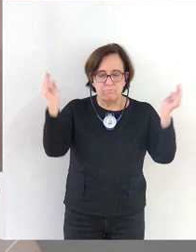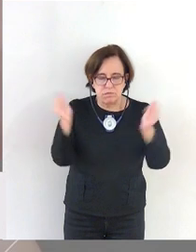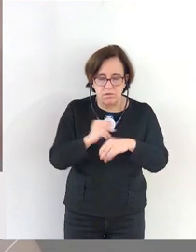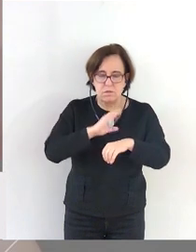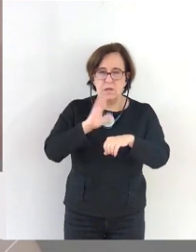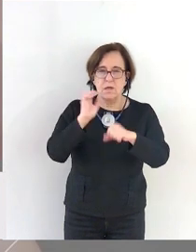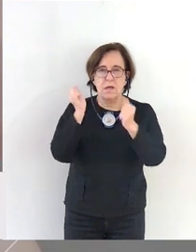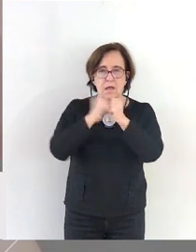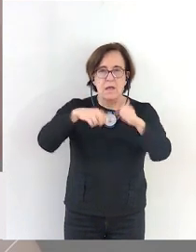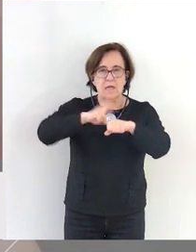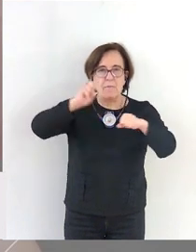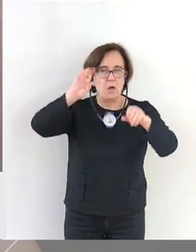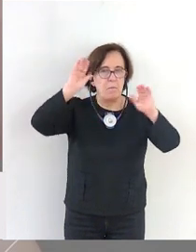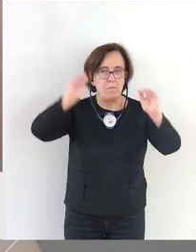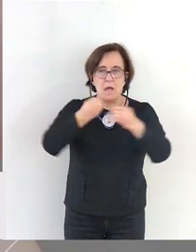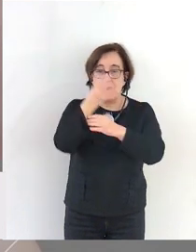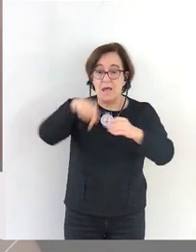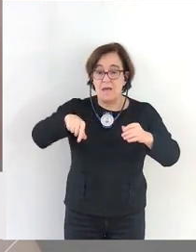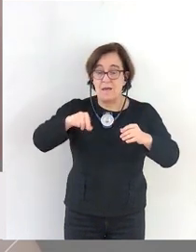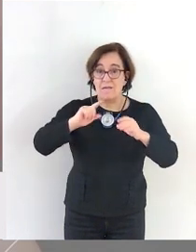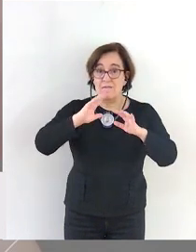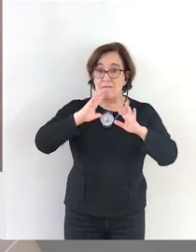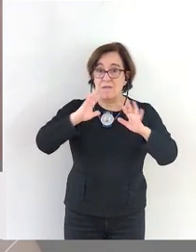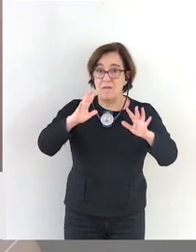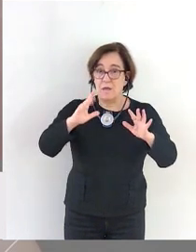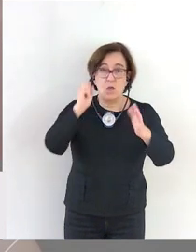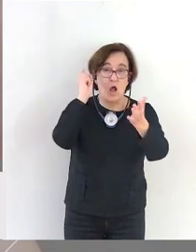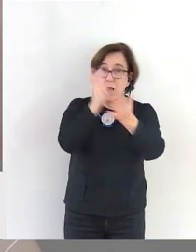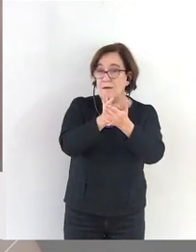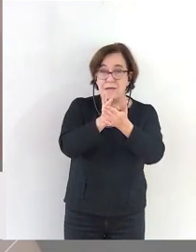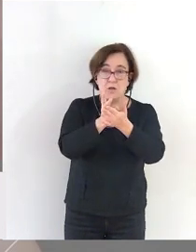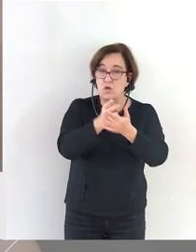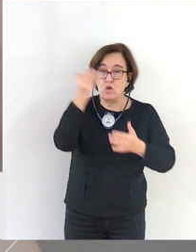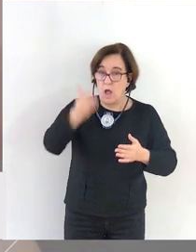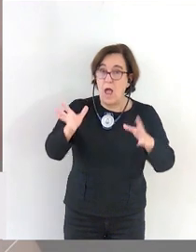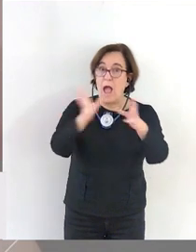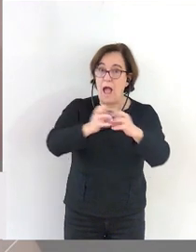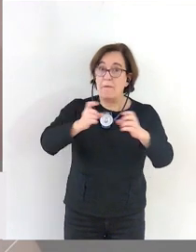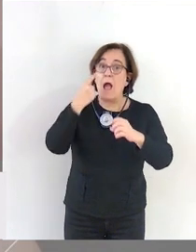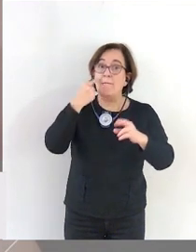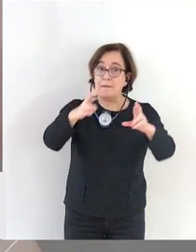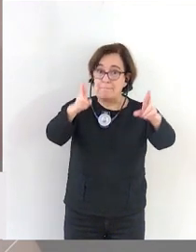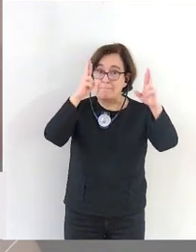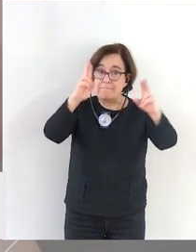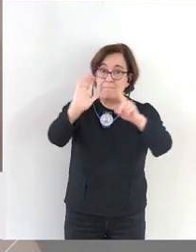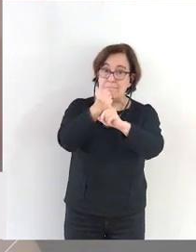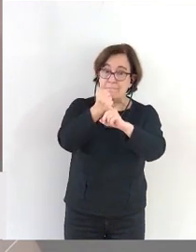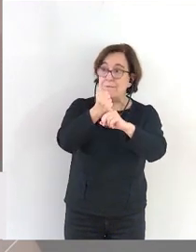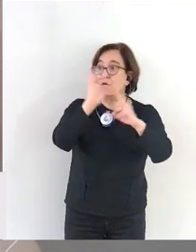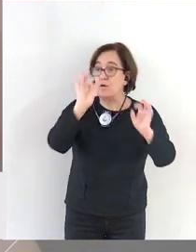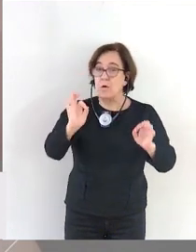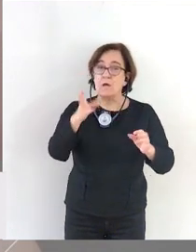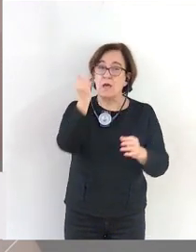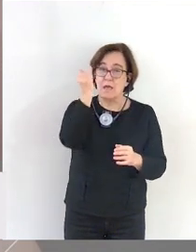esta en década es un reto super ambicioso bien a ver si lo conseguimos Tenemos también muchos